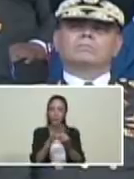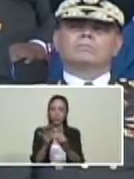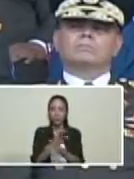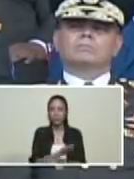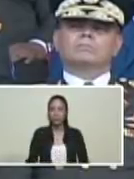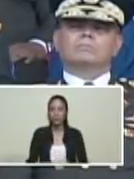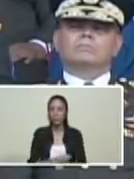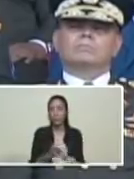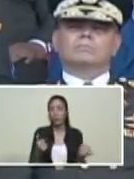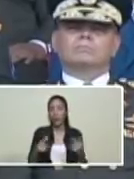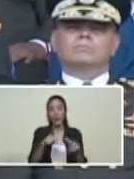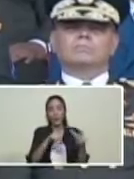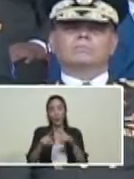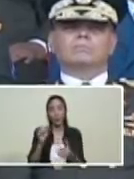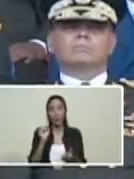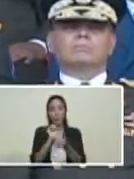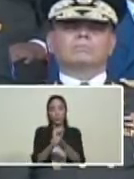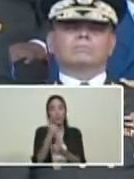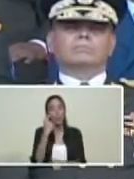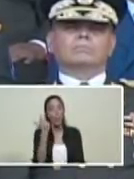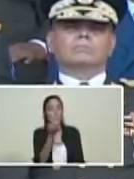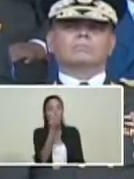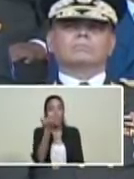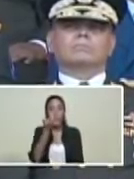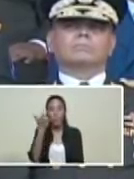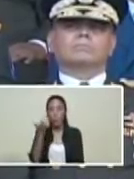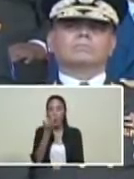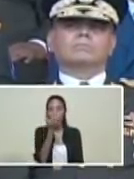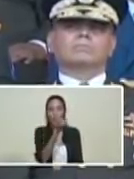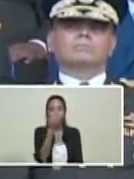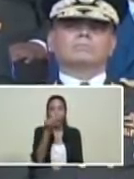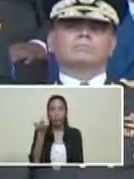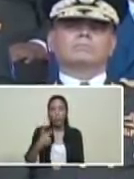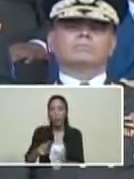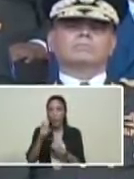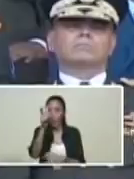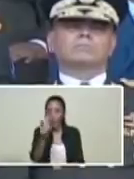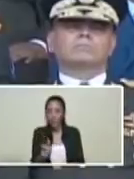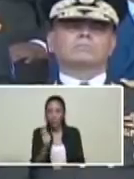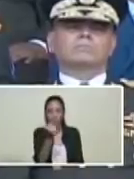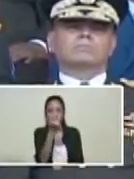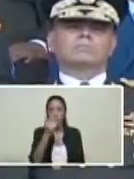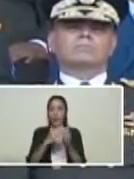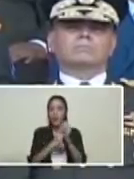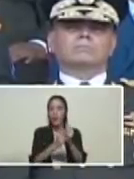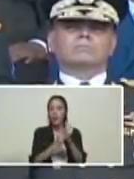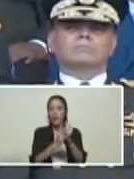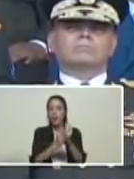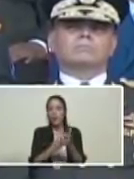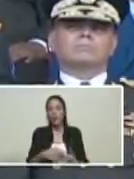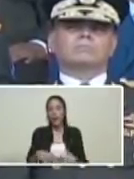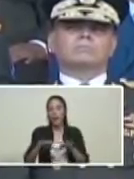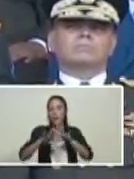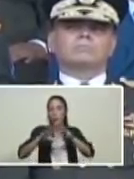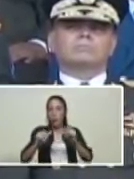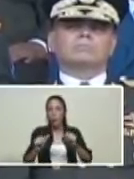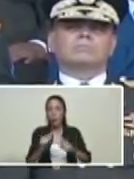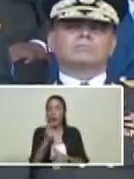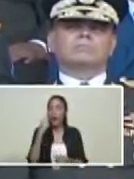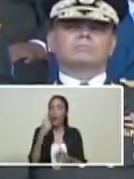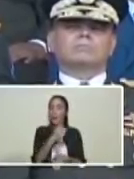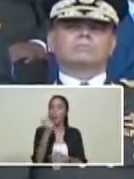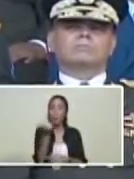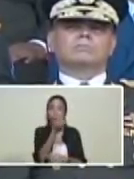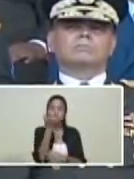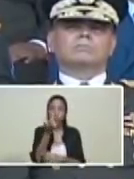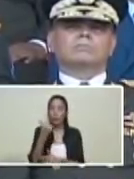estamos detrás del principal financista que se encuentra huyendo en territorio venezolano y más temprano que tarde lo vamos a capturar y